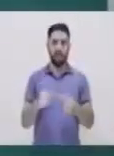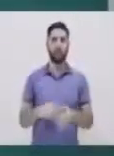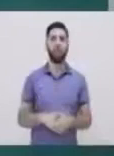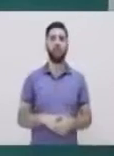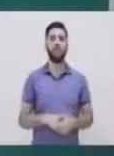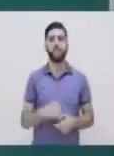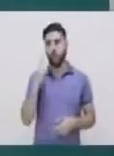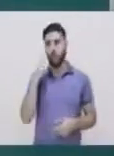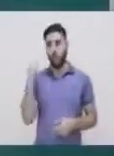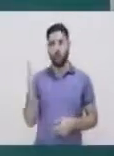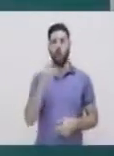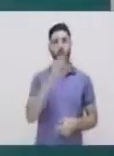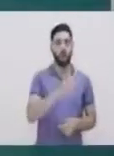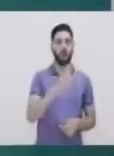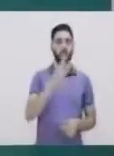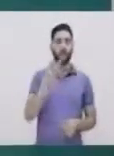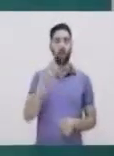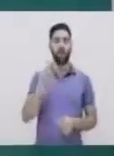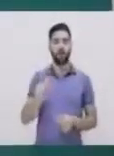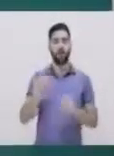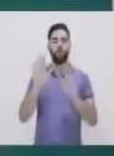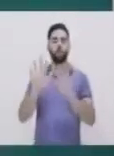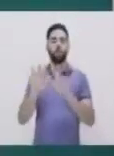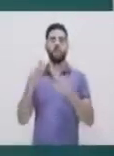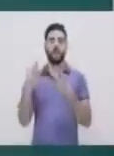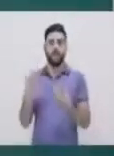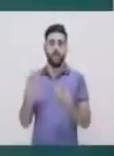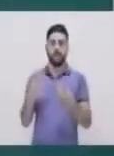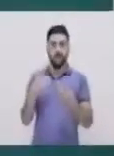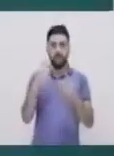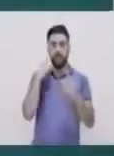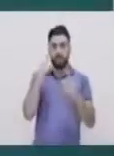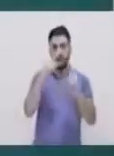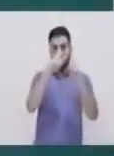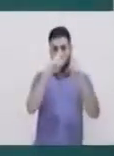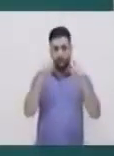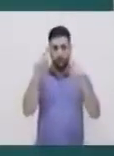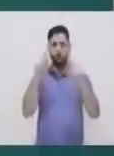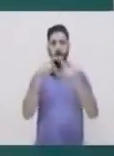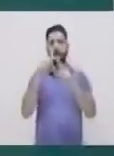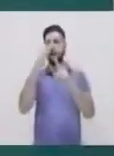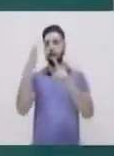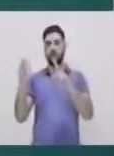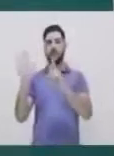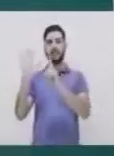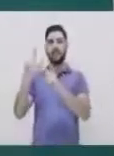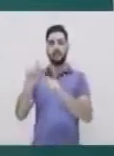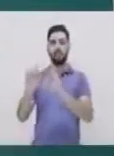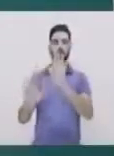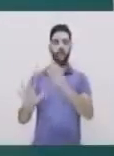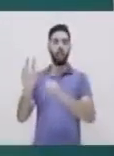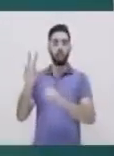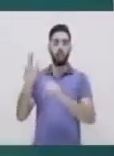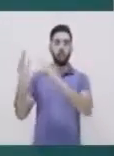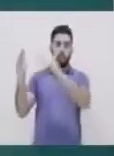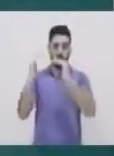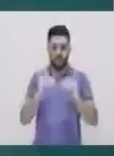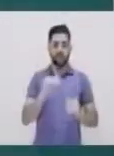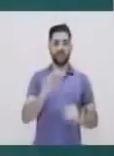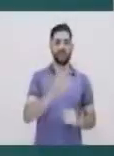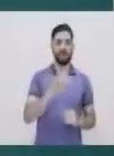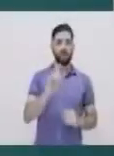el ángulo alfa, que es 42.17, conozco el lado B, que es 6.12, y el lado A,